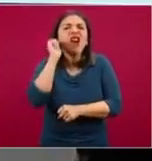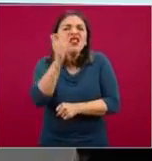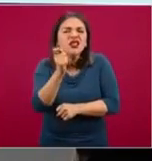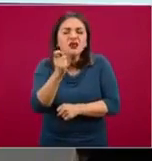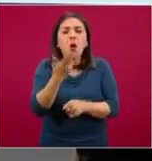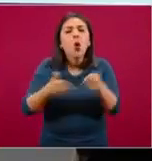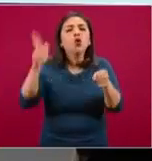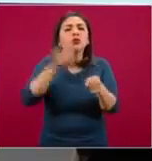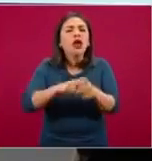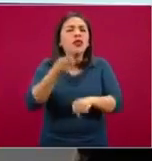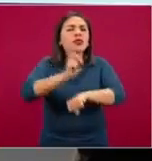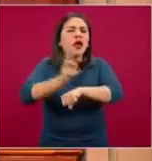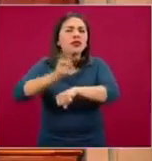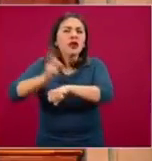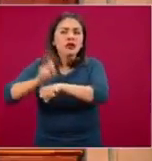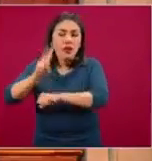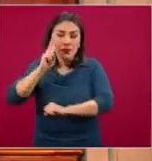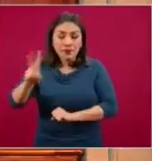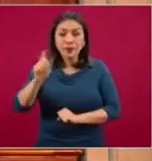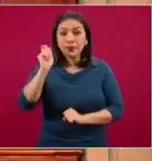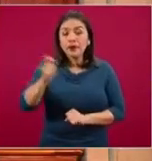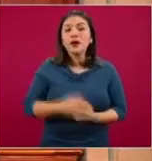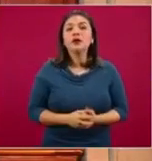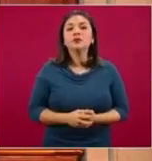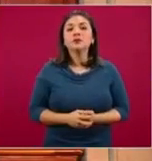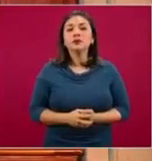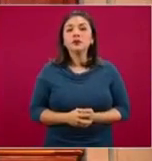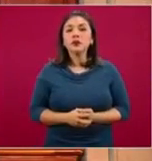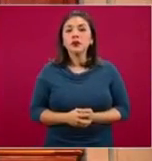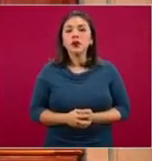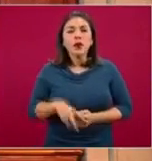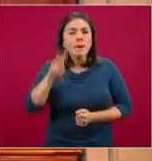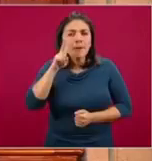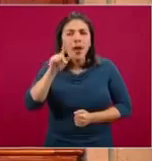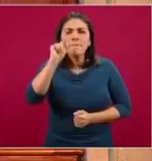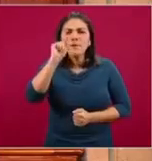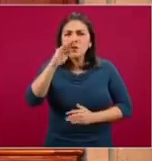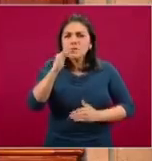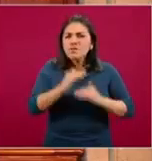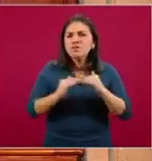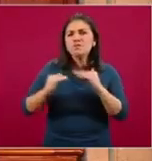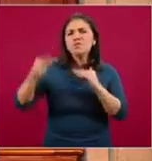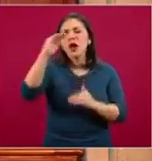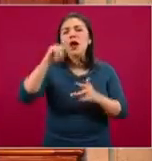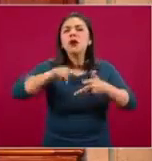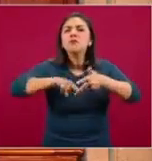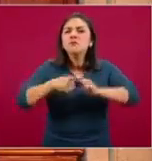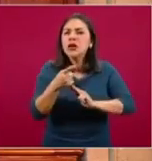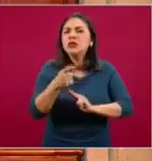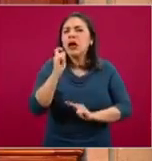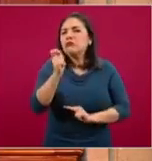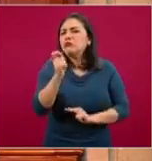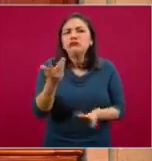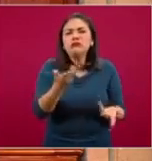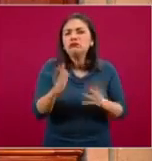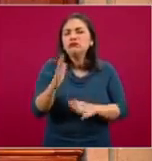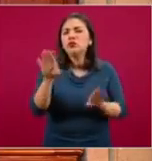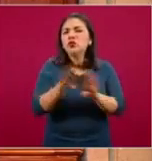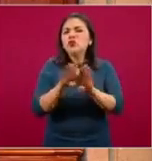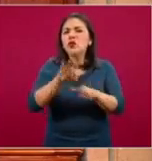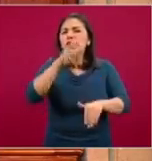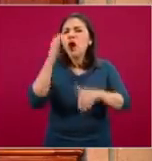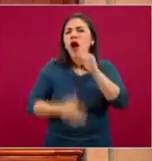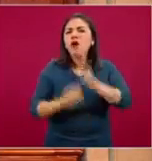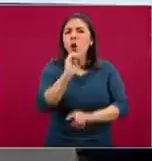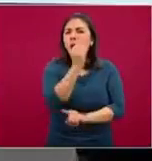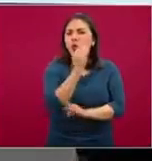las hospitalizaciones diarias. Ya veíamos que después de un ligero incremento que inició prácticamente ahí a fines